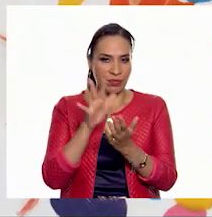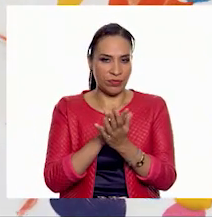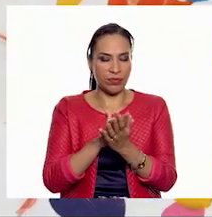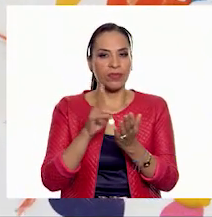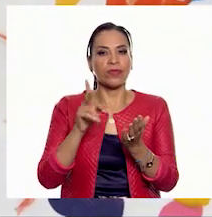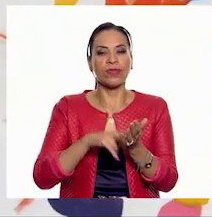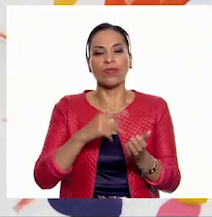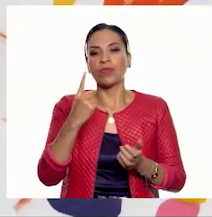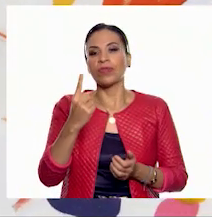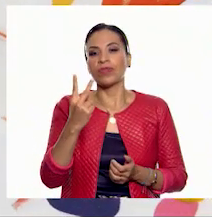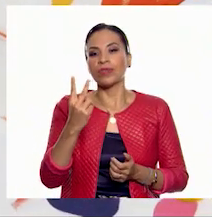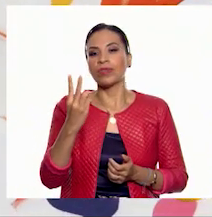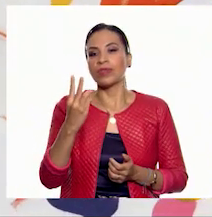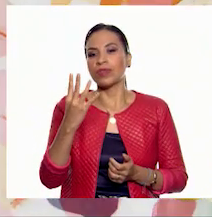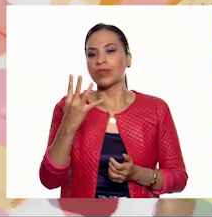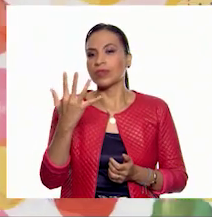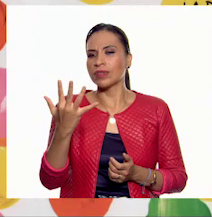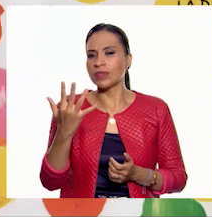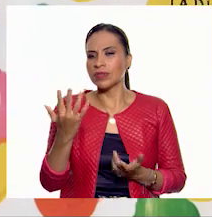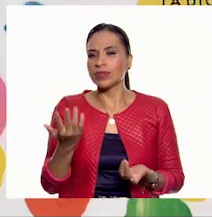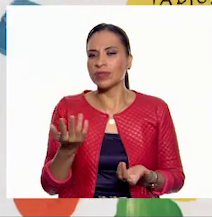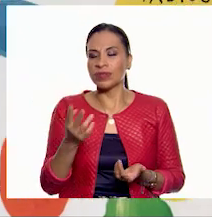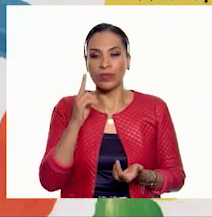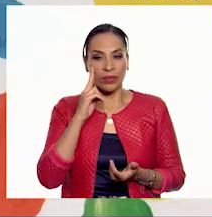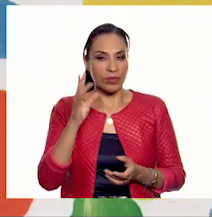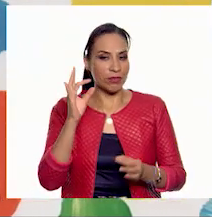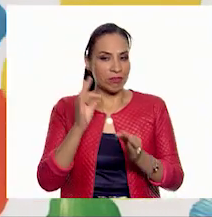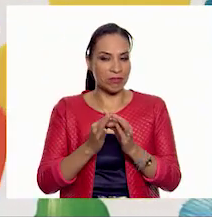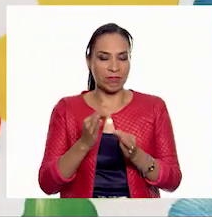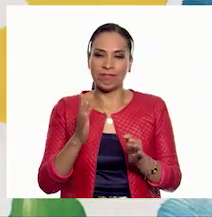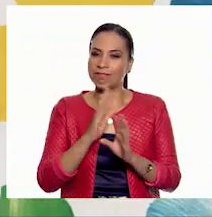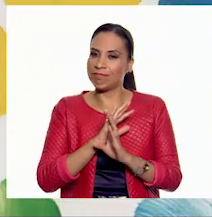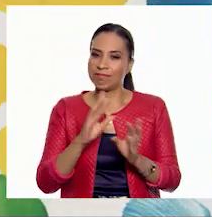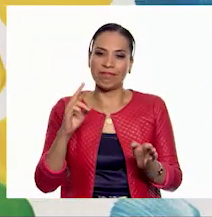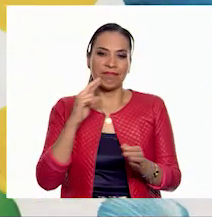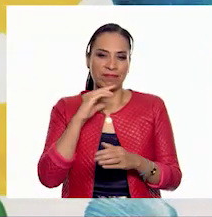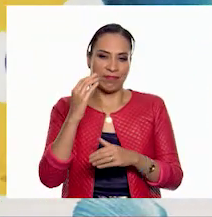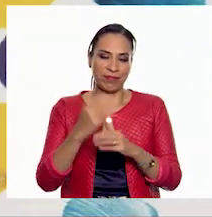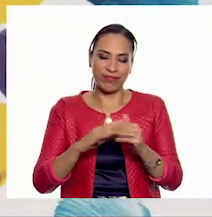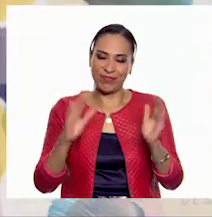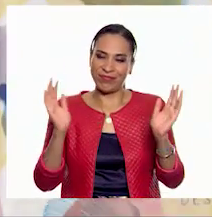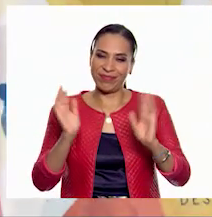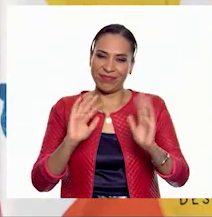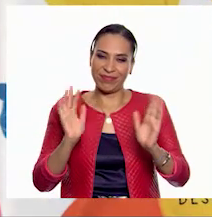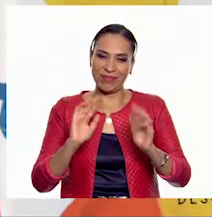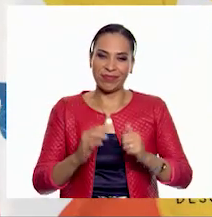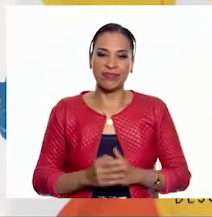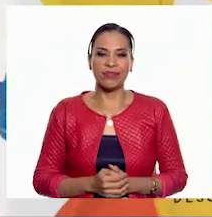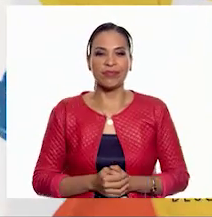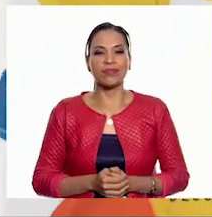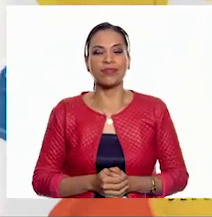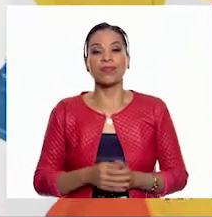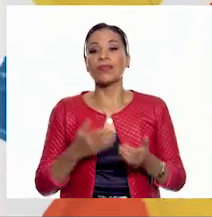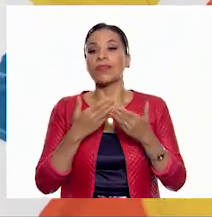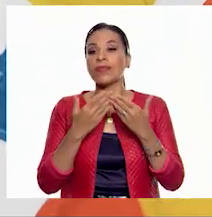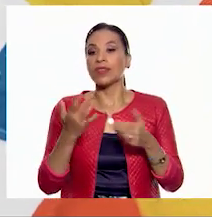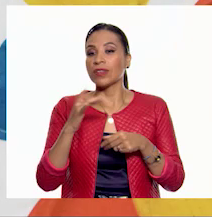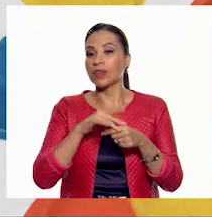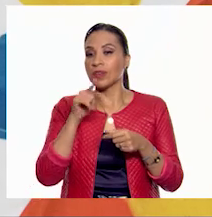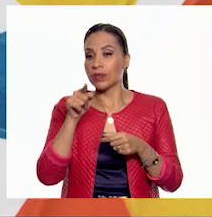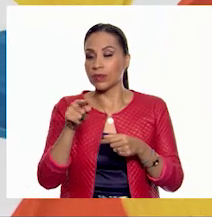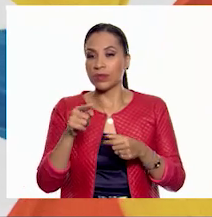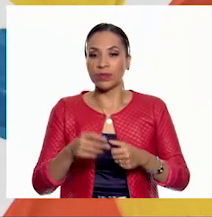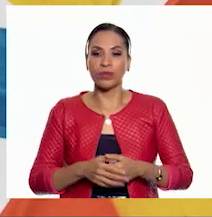cuenta hasta 5 y... ¡Listo! ¡Terminamos! ¡Adiós! Ahora te toca a